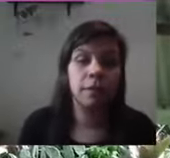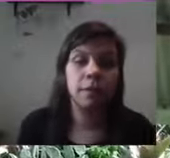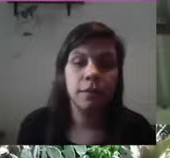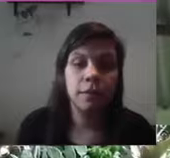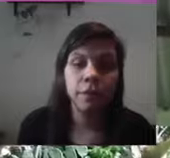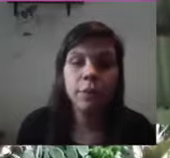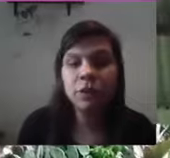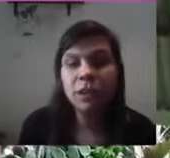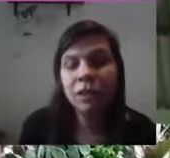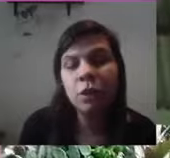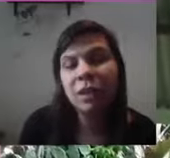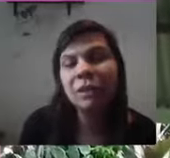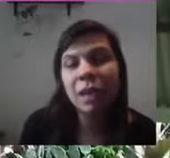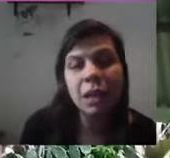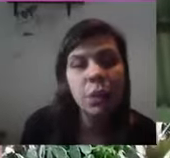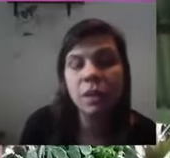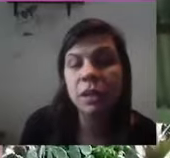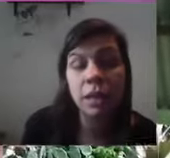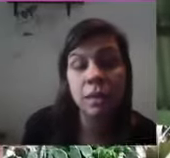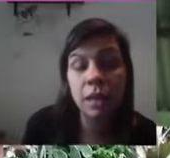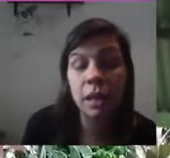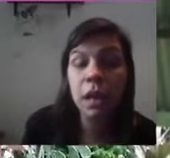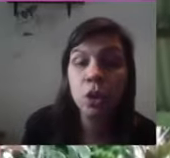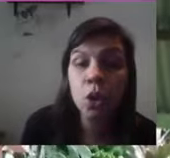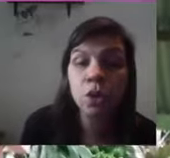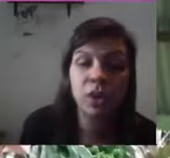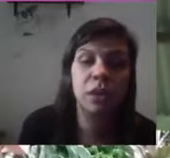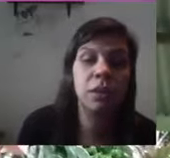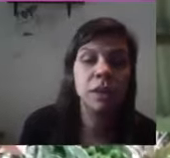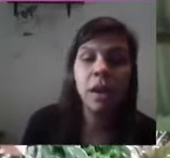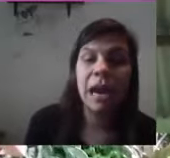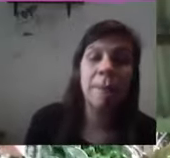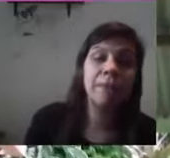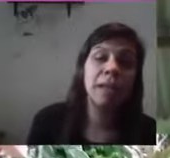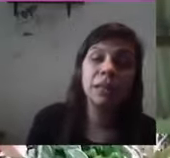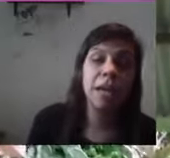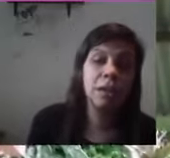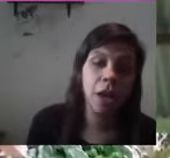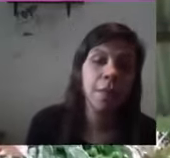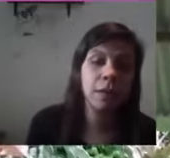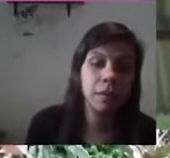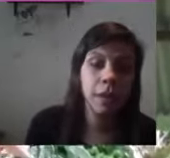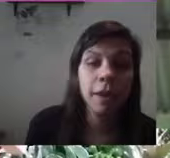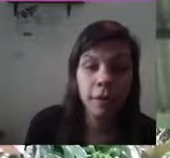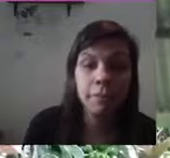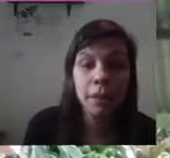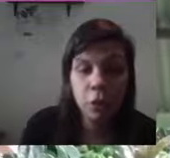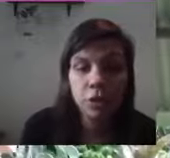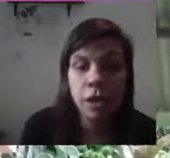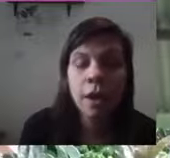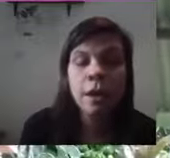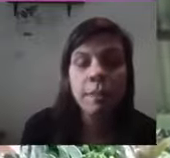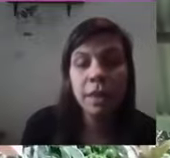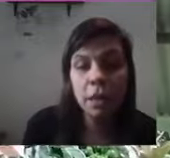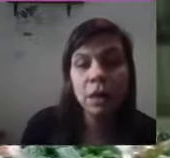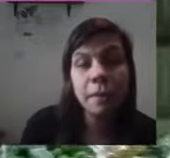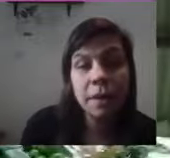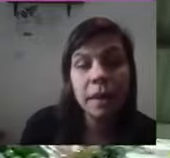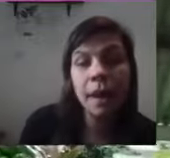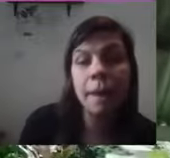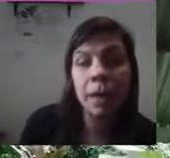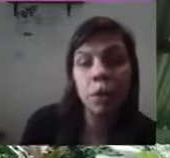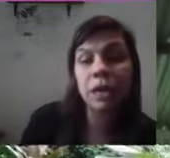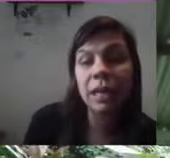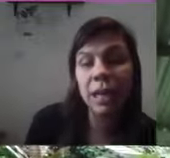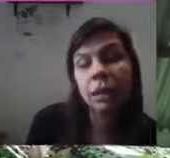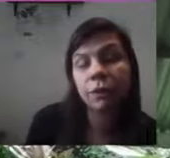Posteriormente, fuimos testigos del trágico incidente en el que dos docentes, Abdiel Díaz Chávez e Iván Mendoza, perdieron